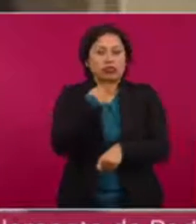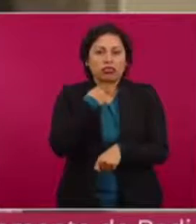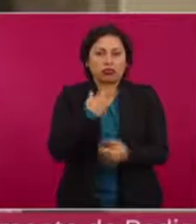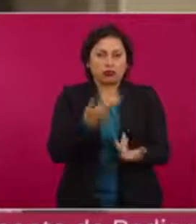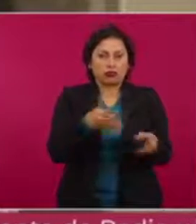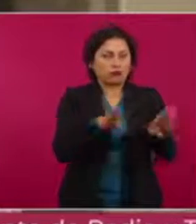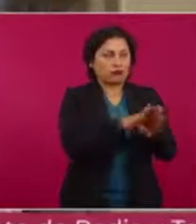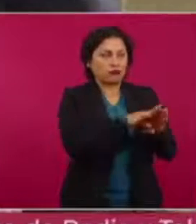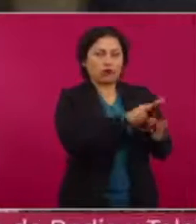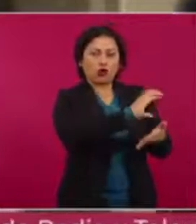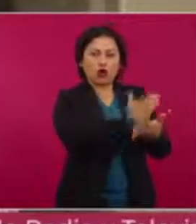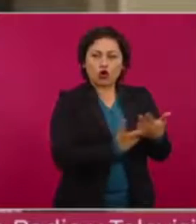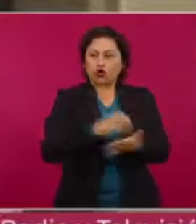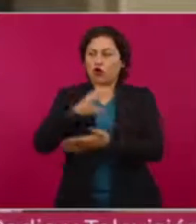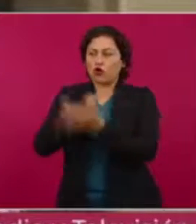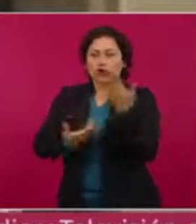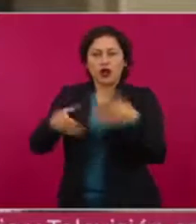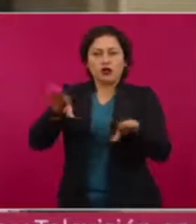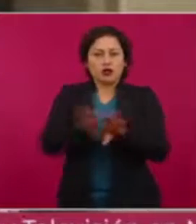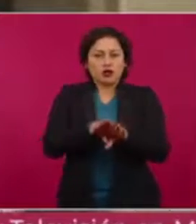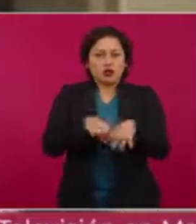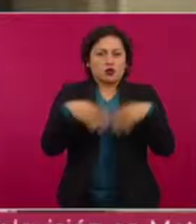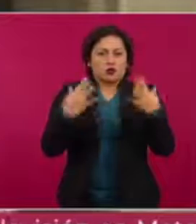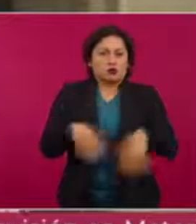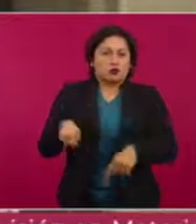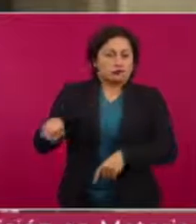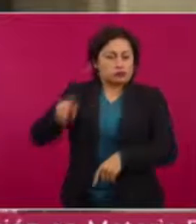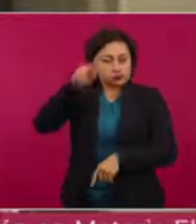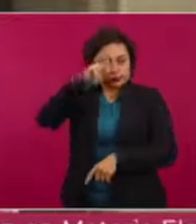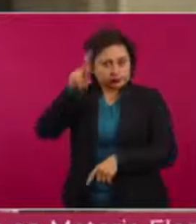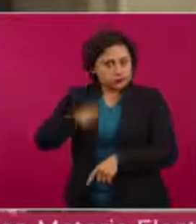tener, sobre todo la eólica va a tener